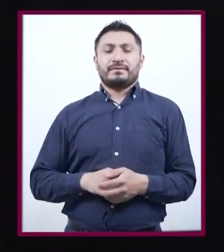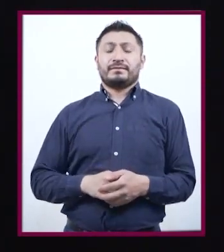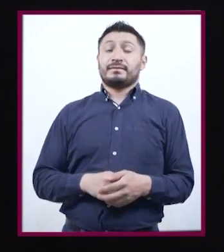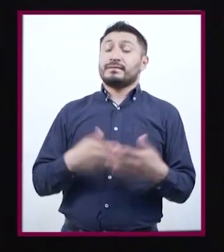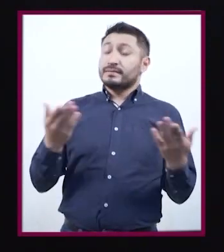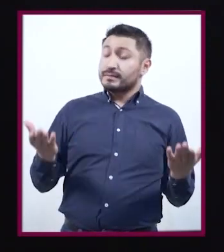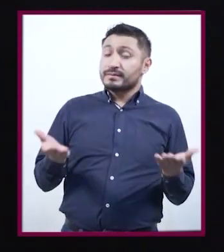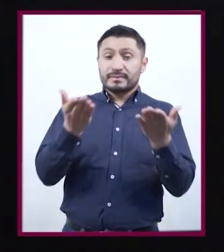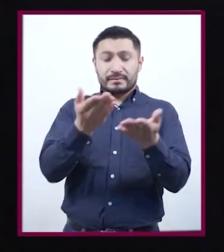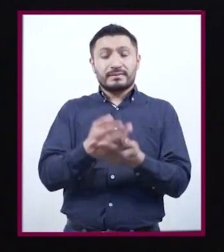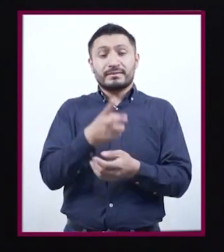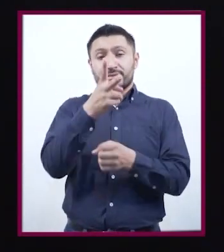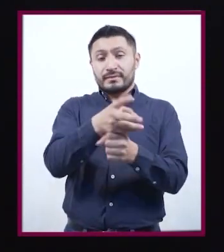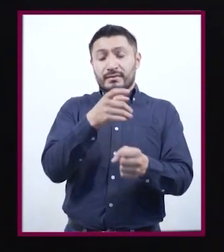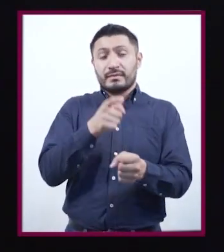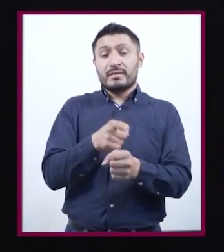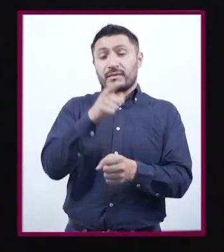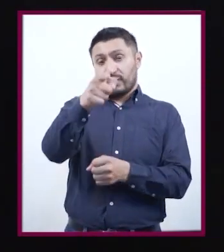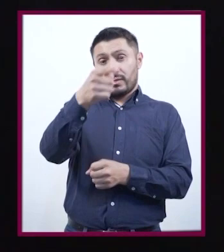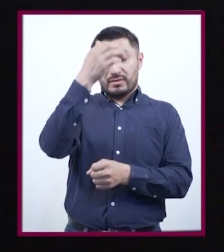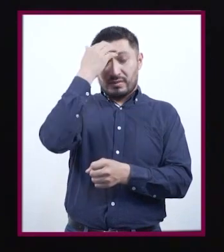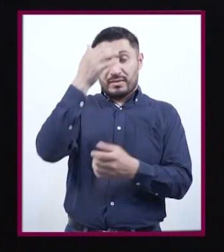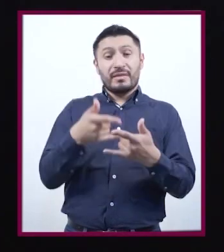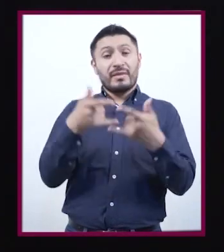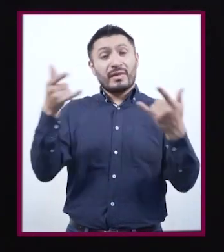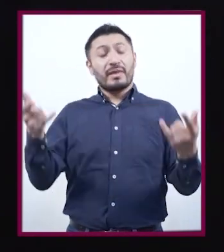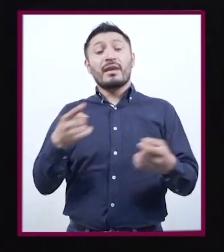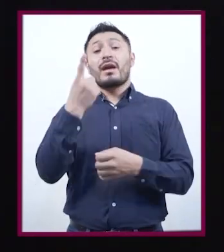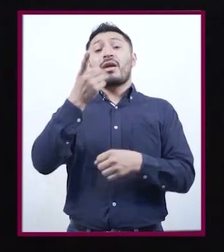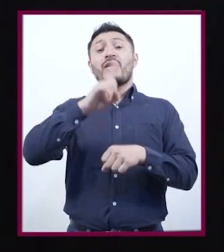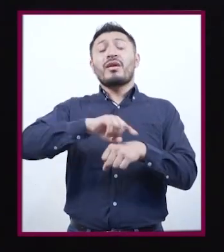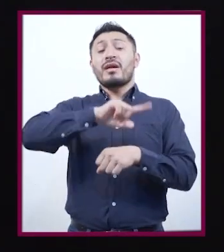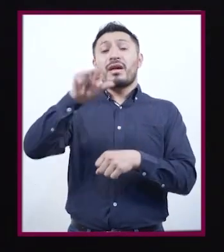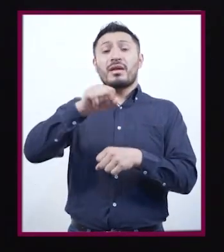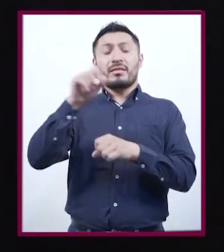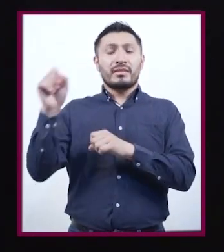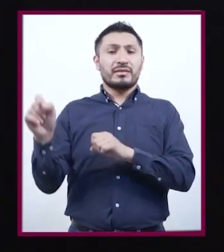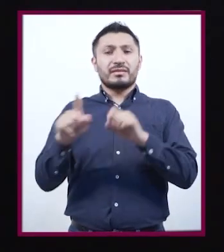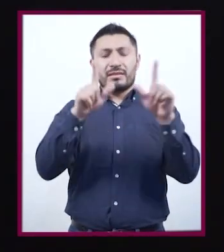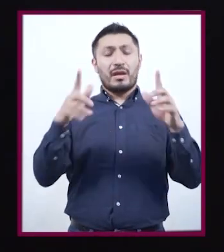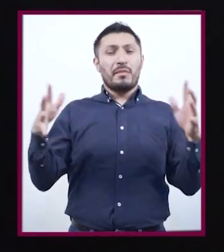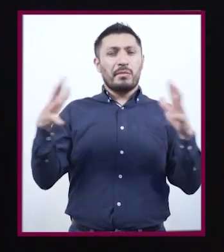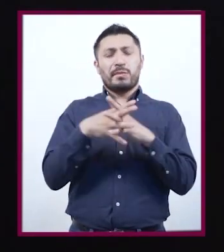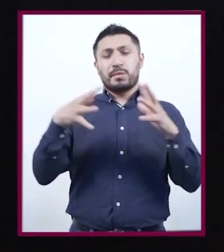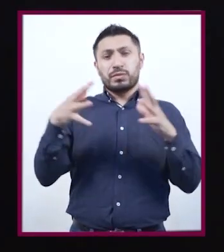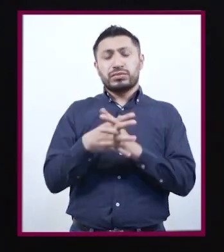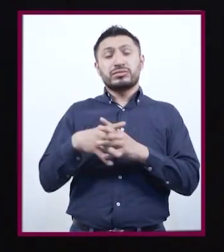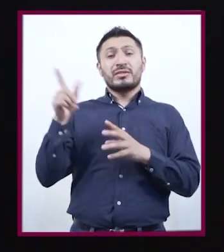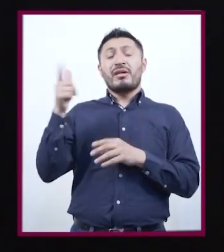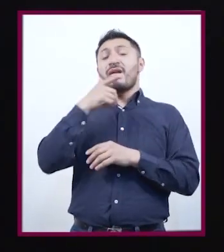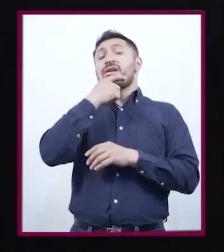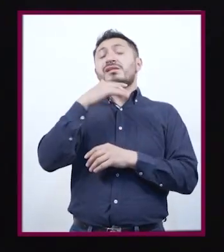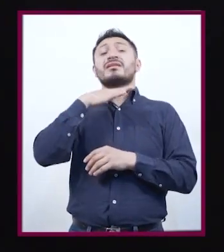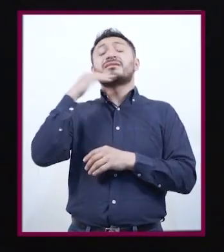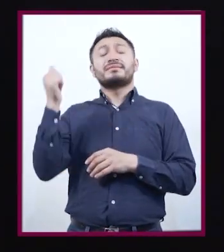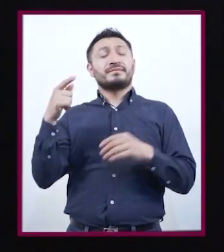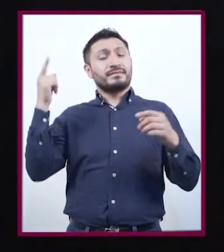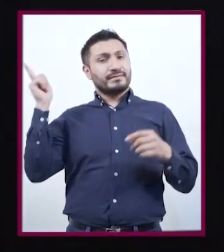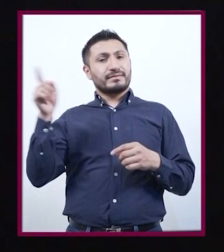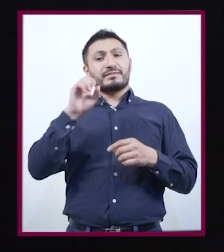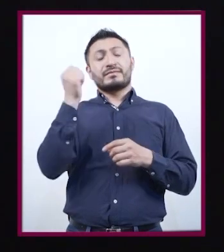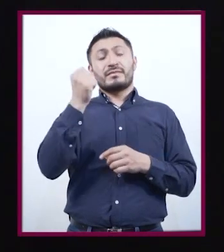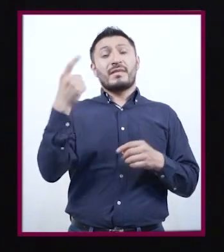enigmático objeto nazi. Vamos pues, te invito a conocer su historia. Solo un día después de la declaración de guerra de Gran